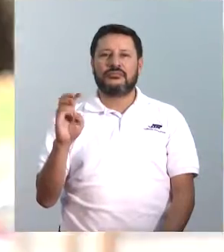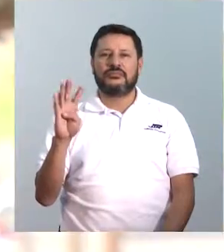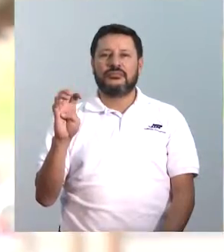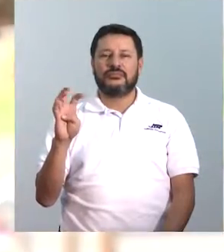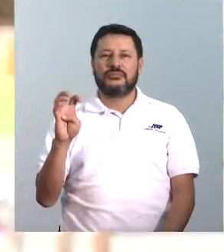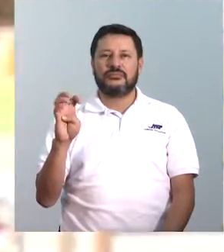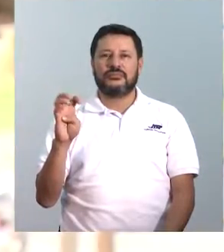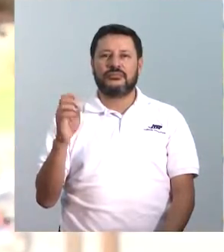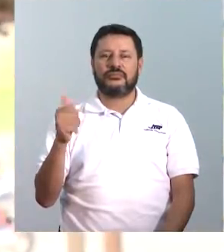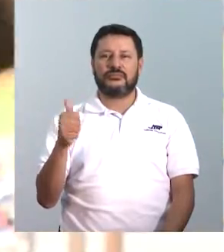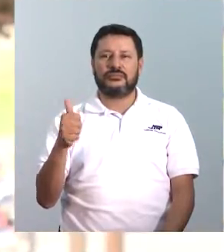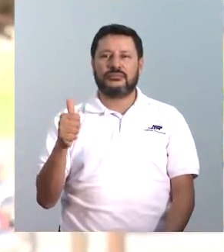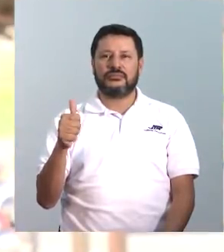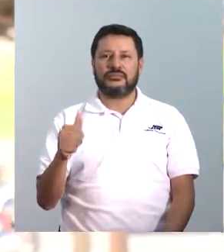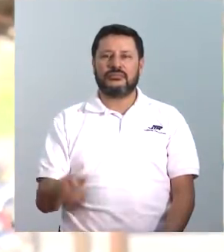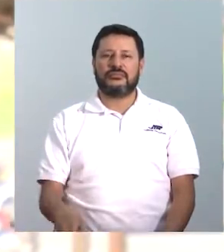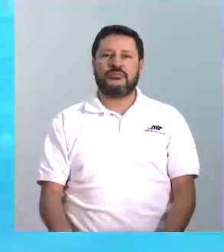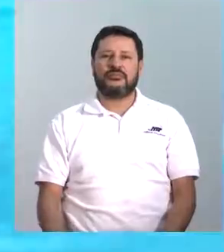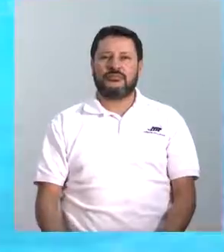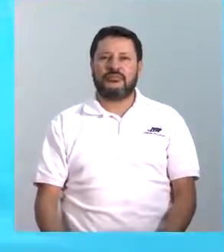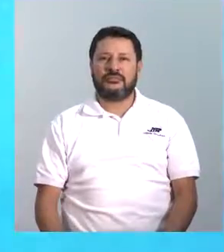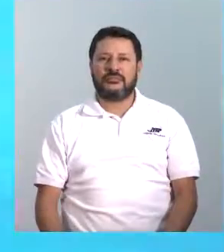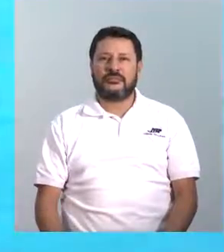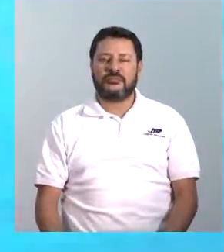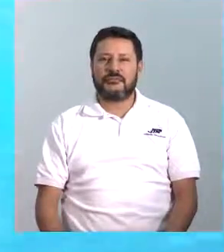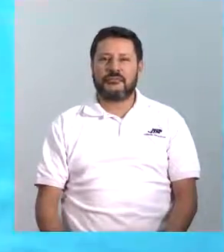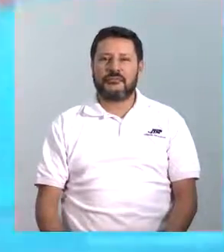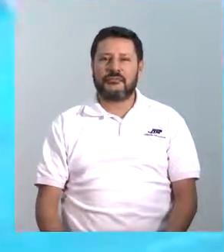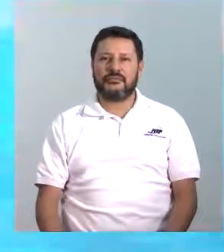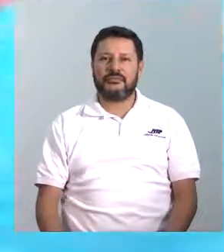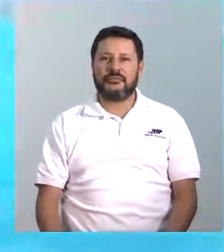8, 9, 10.